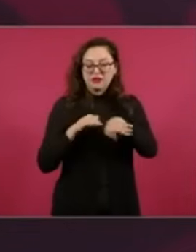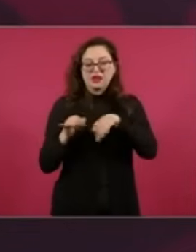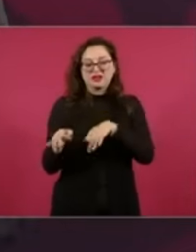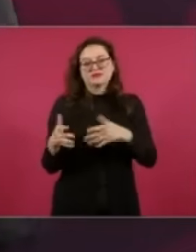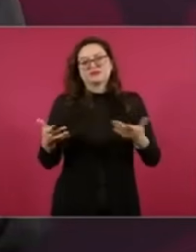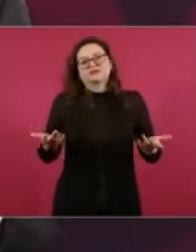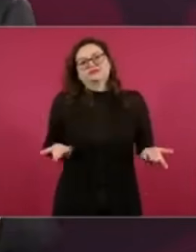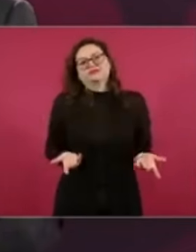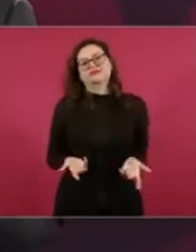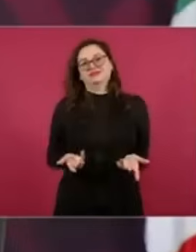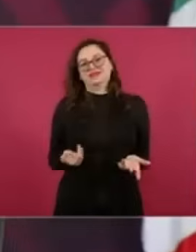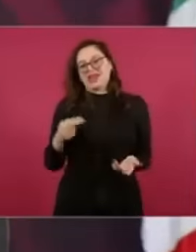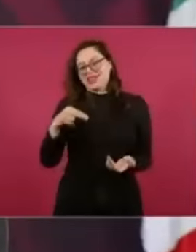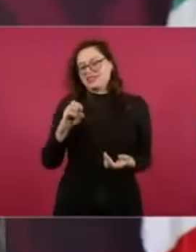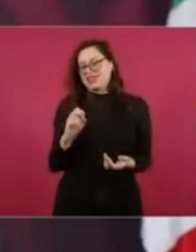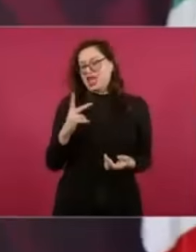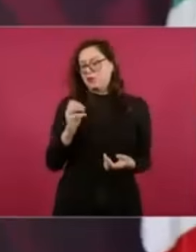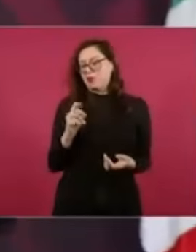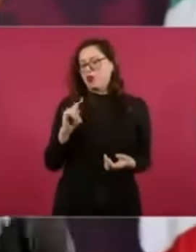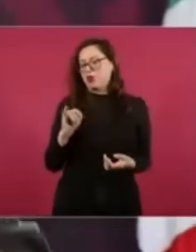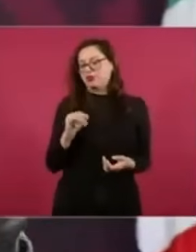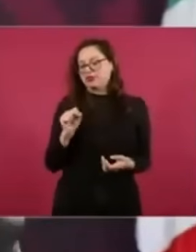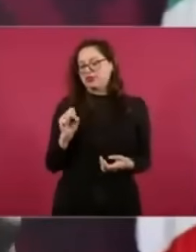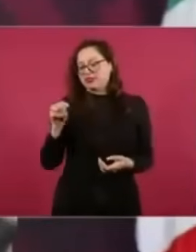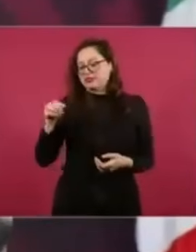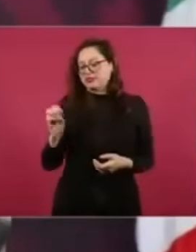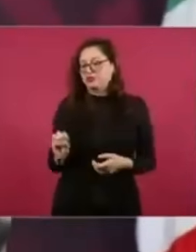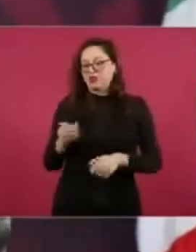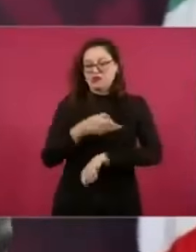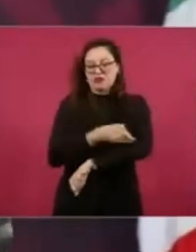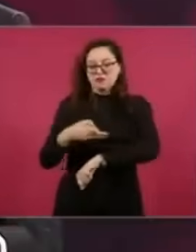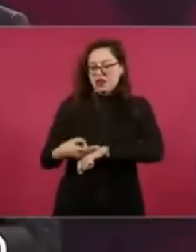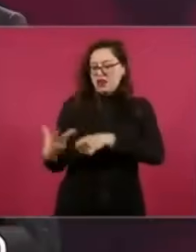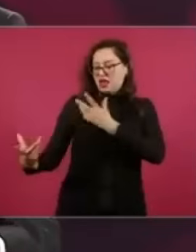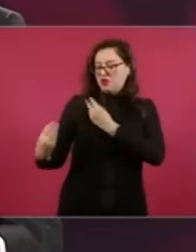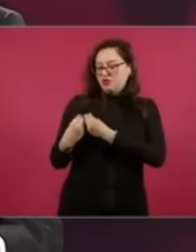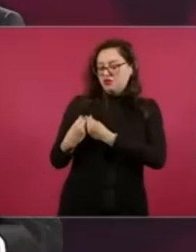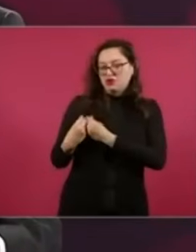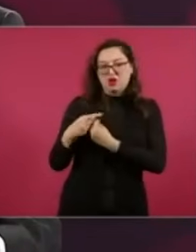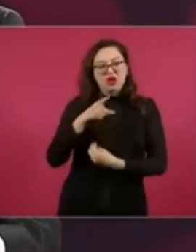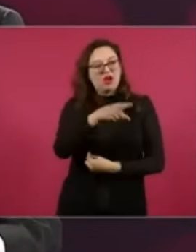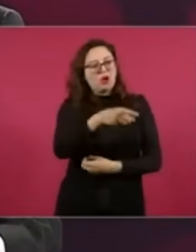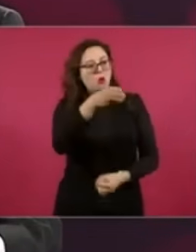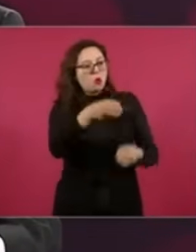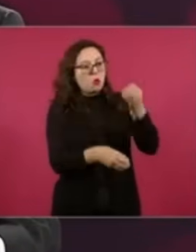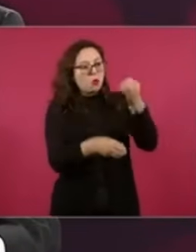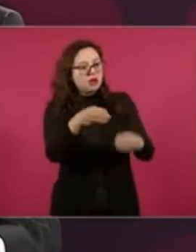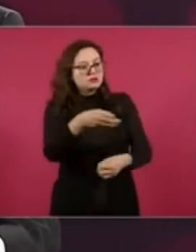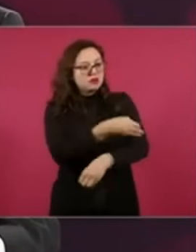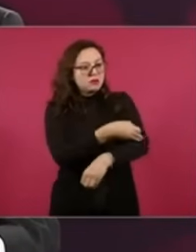el influyentismo, la corrupción, no tendría autoridad moral.